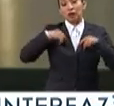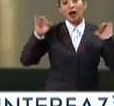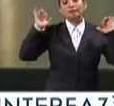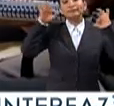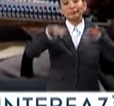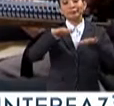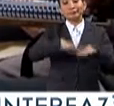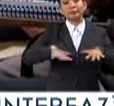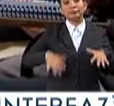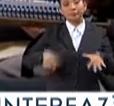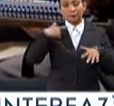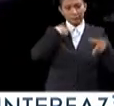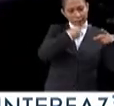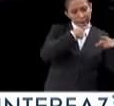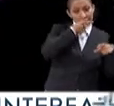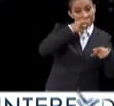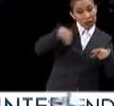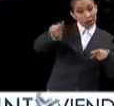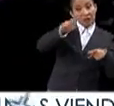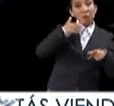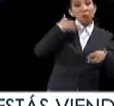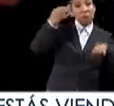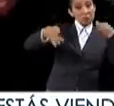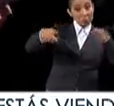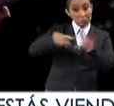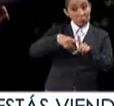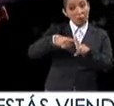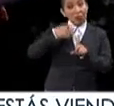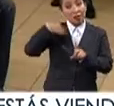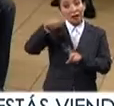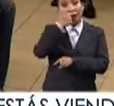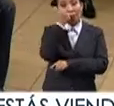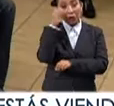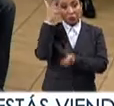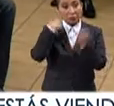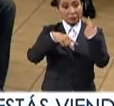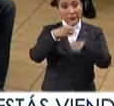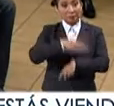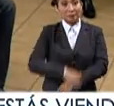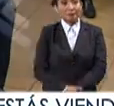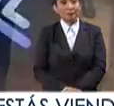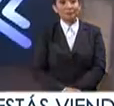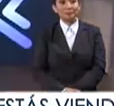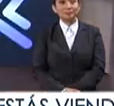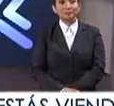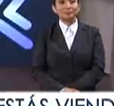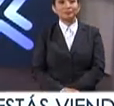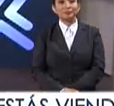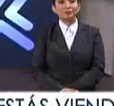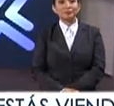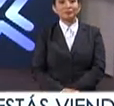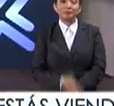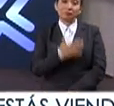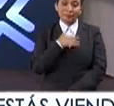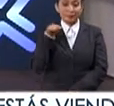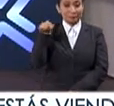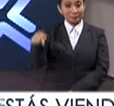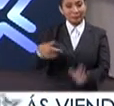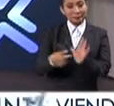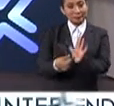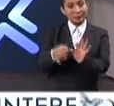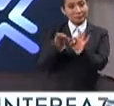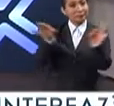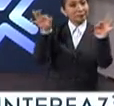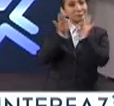los organizadores destacaron la respuesta positiva de los alumnos bueno pues ahí está